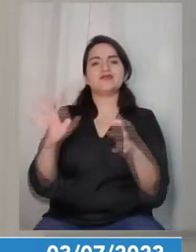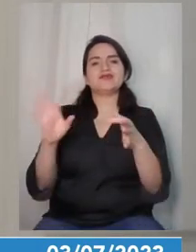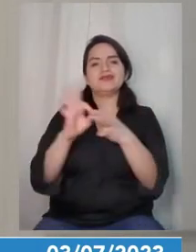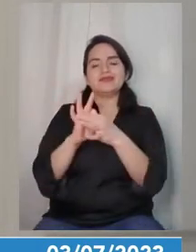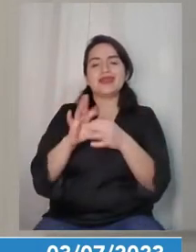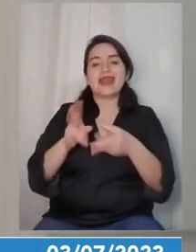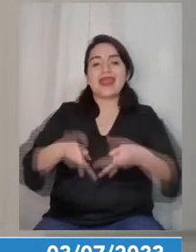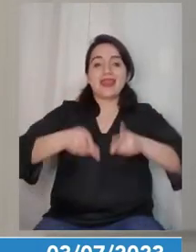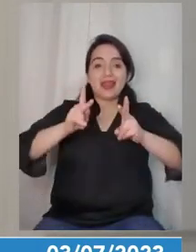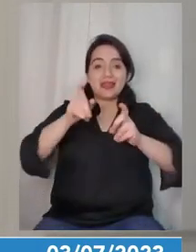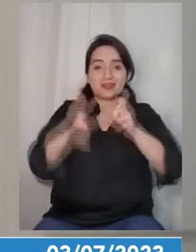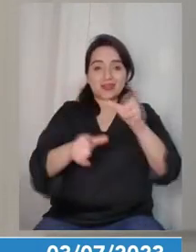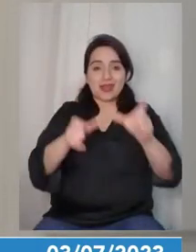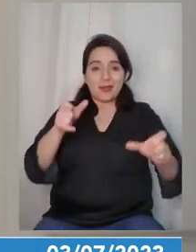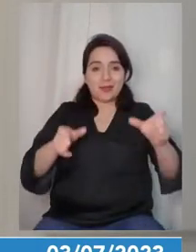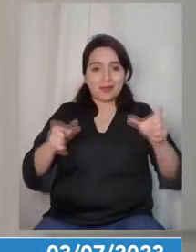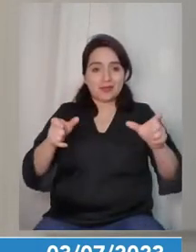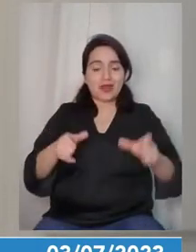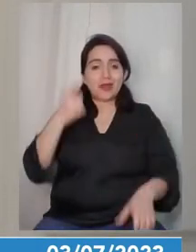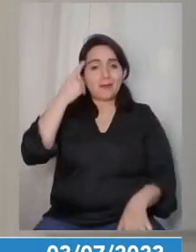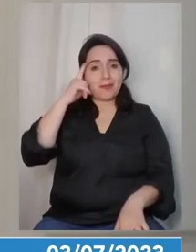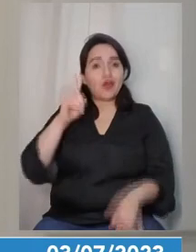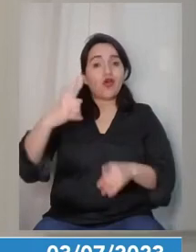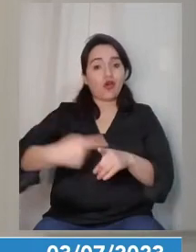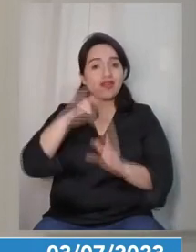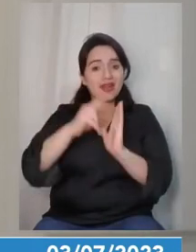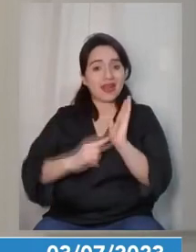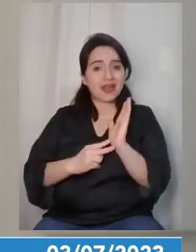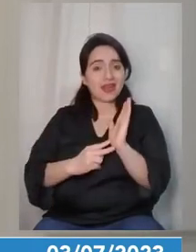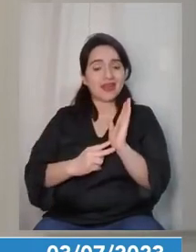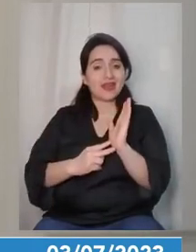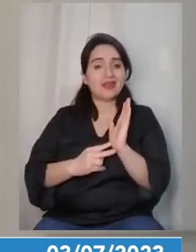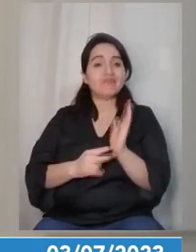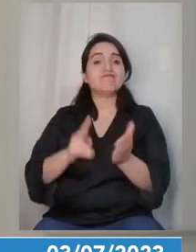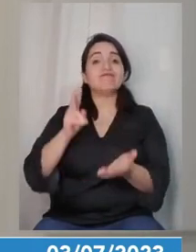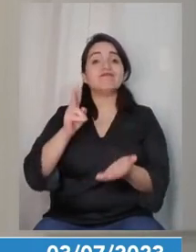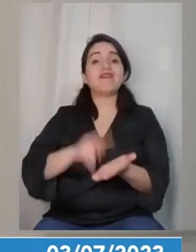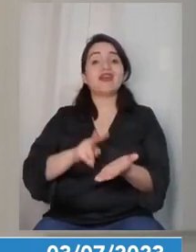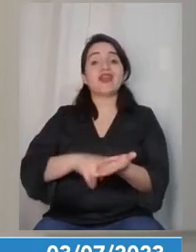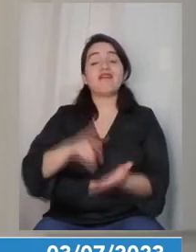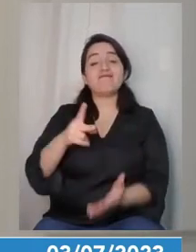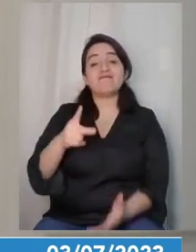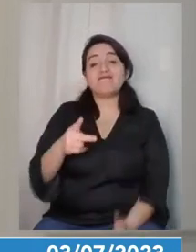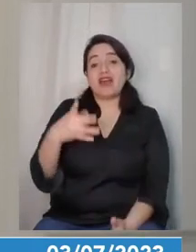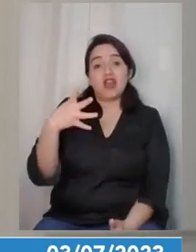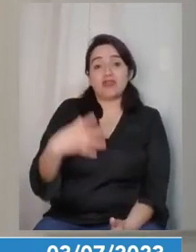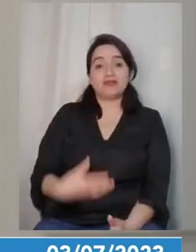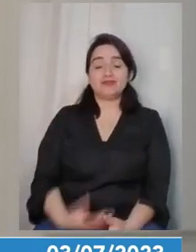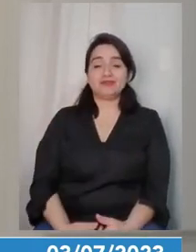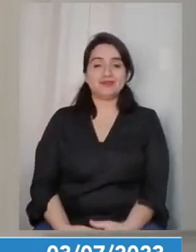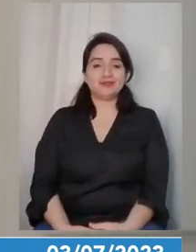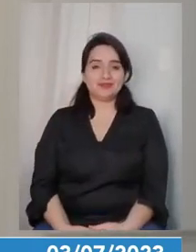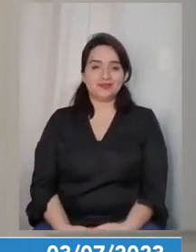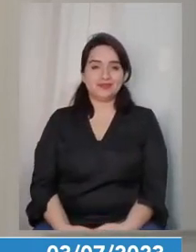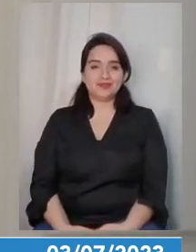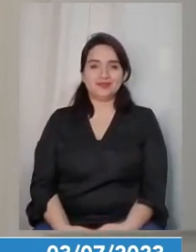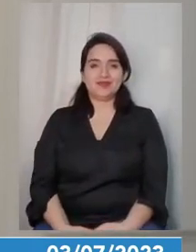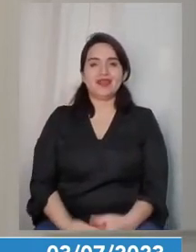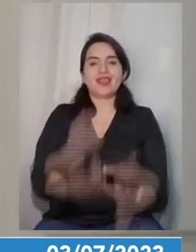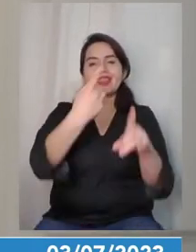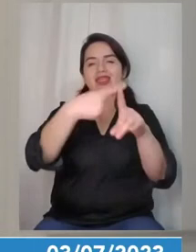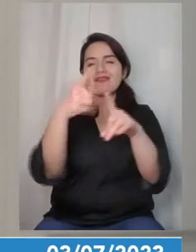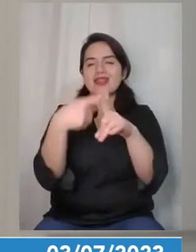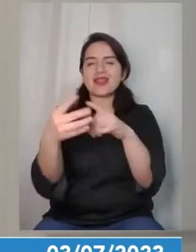lo vuelve a leer, en realidad le está dando valor en sí mismo, ¿no es cierto?, a la biodiversidad y a la